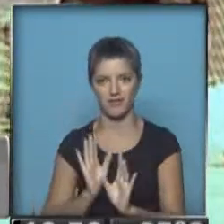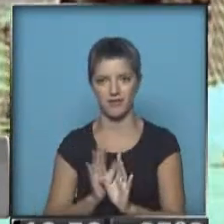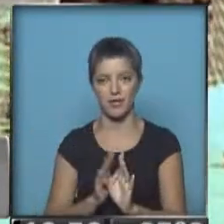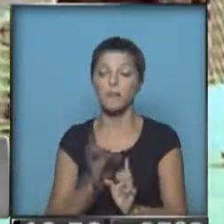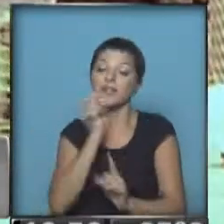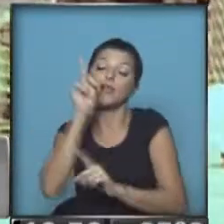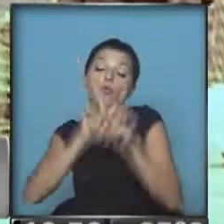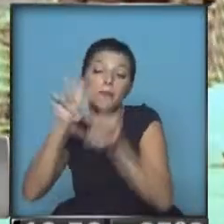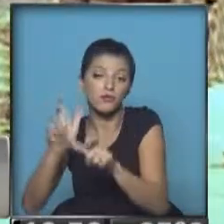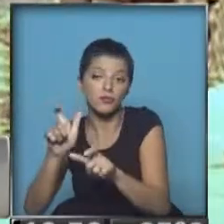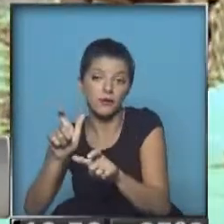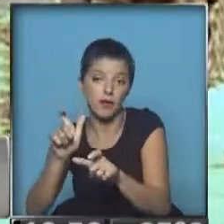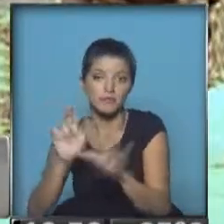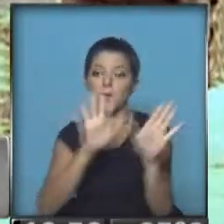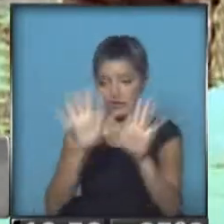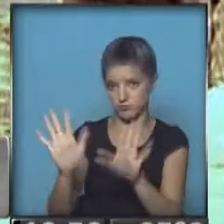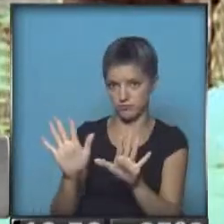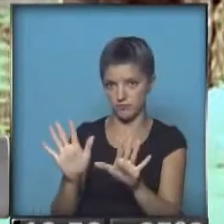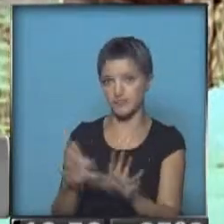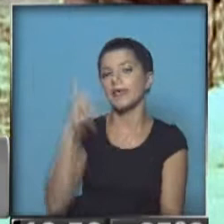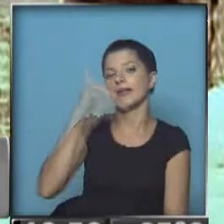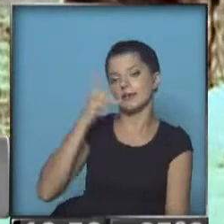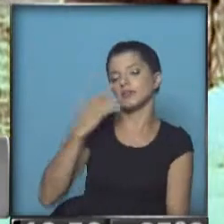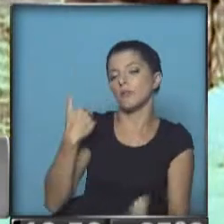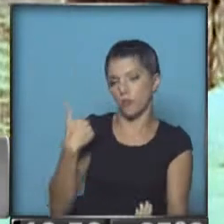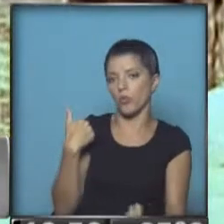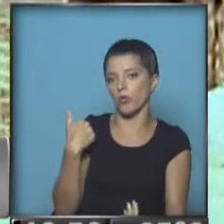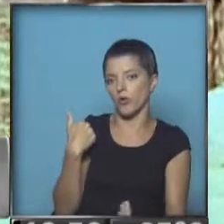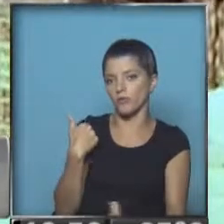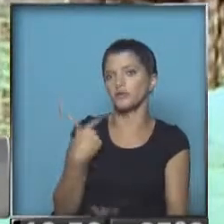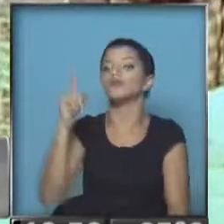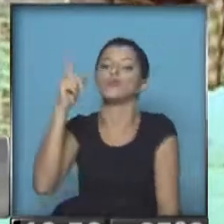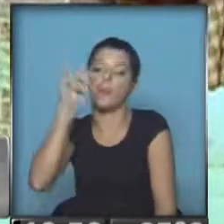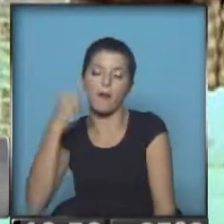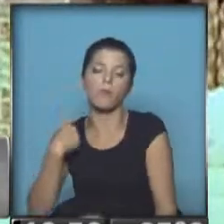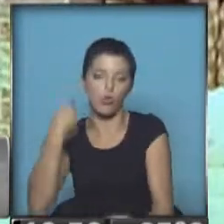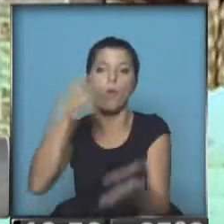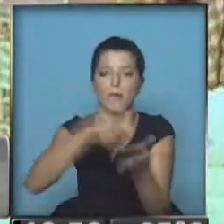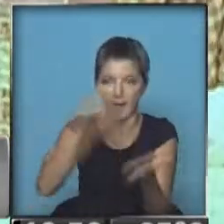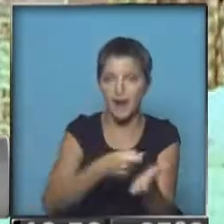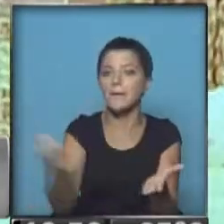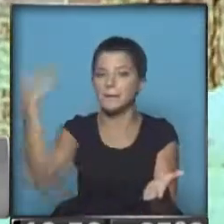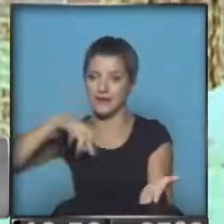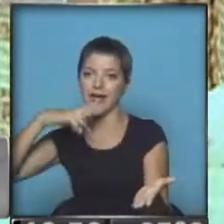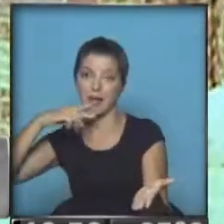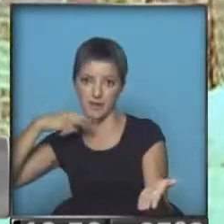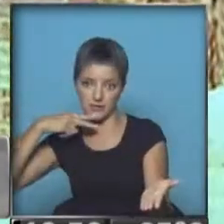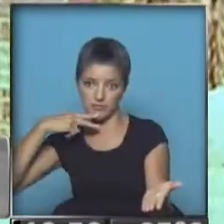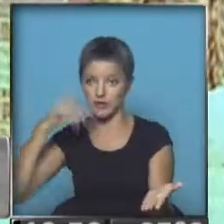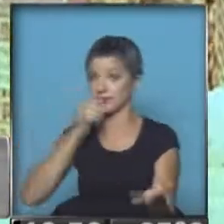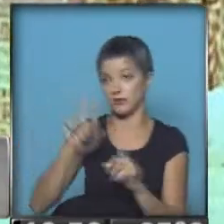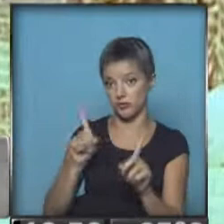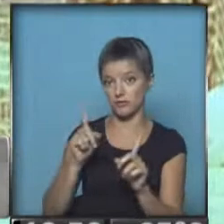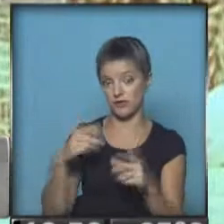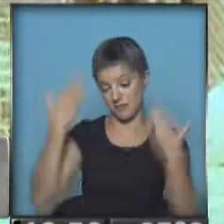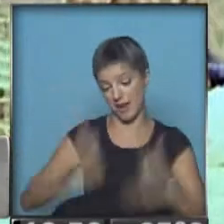que no podían, porque, a ver, Kirchner pudo costearse, el padre pudo pagarle venir a La Plata, si no se hubiera perdido, mirá,